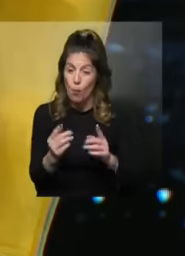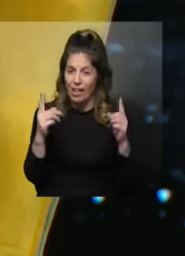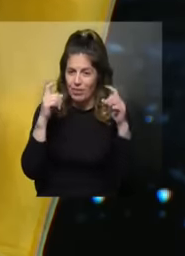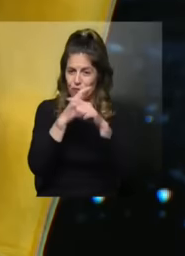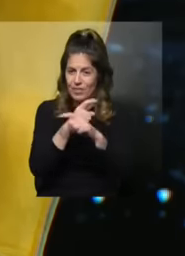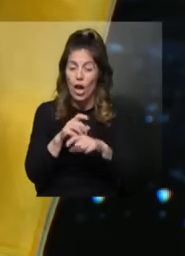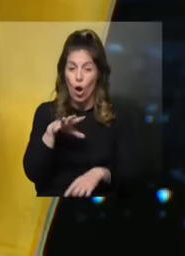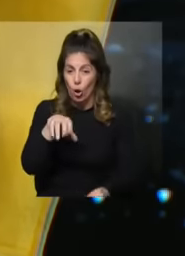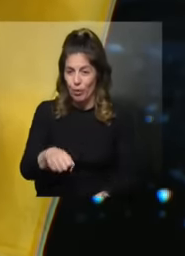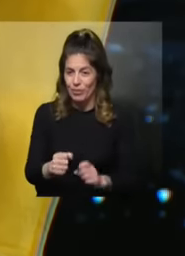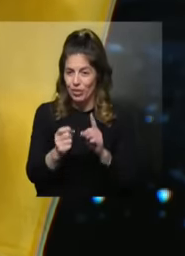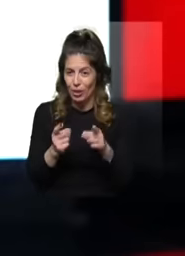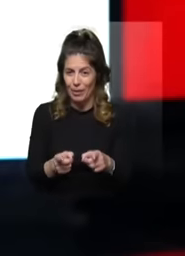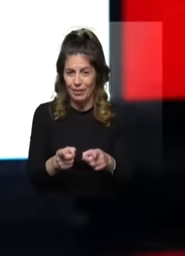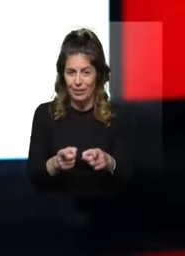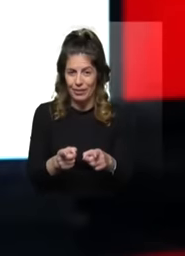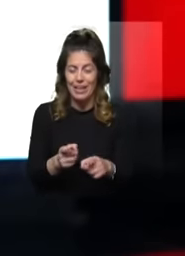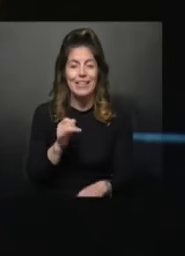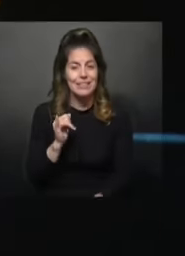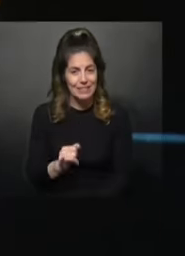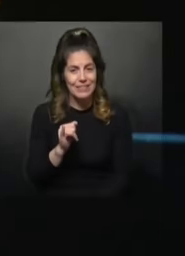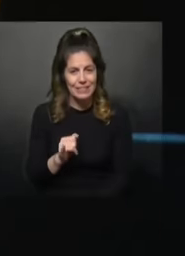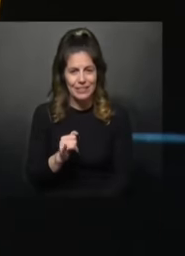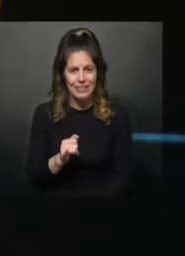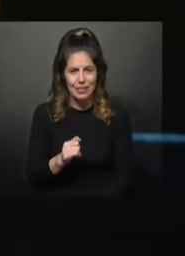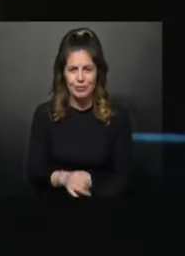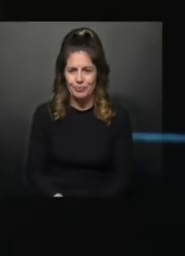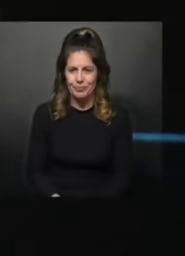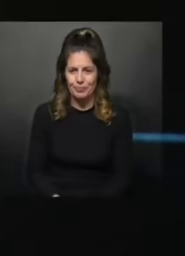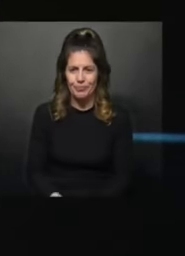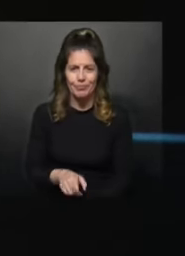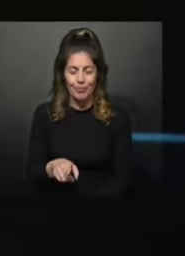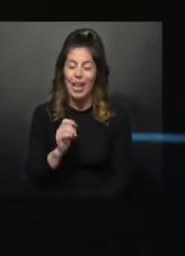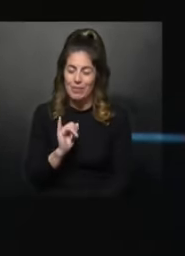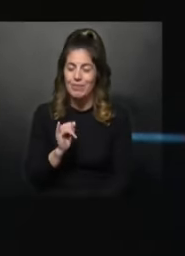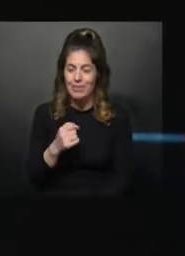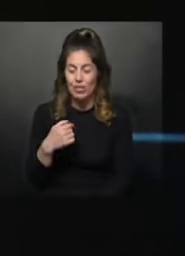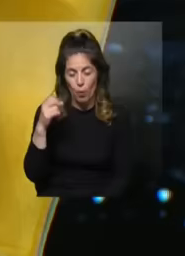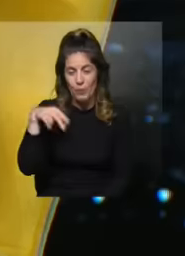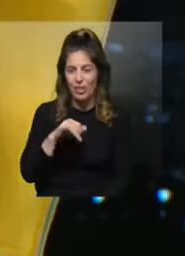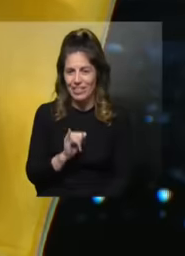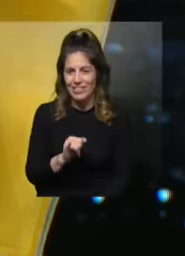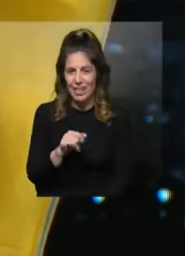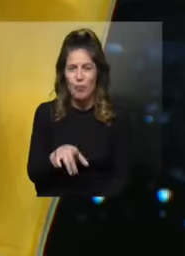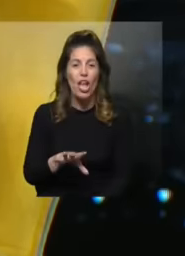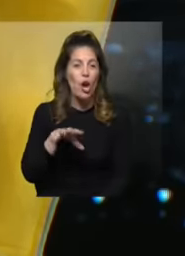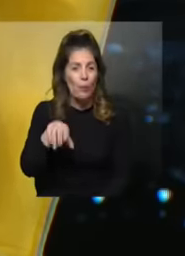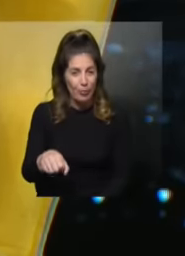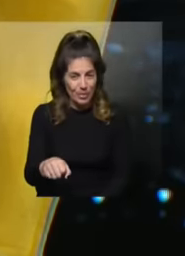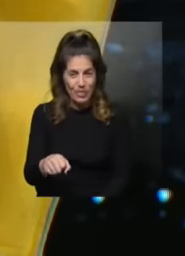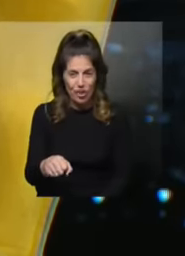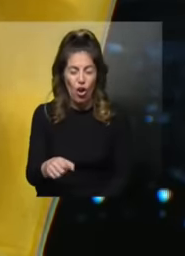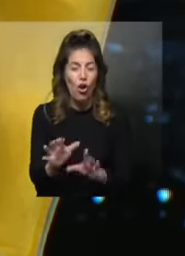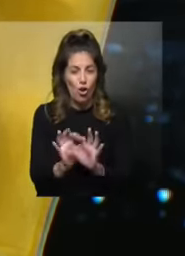su compromiso también, ¿no? Ahí sí, está. Para sí, mí va por ahí. Sí. Era su, porque él tuvo el compromiso con